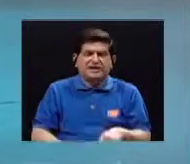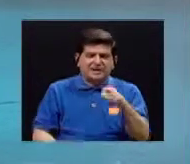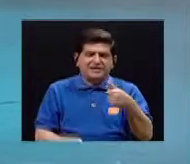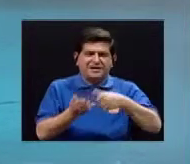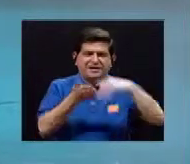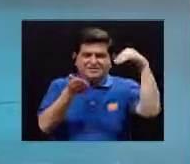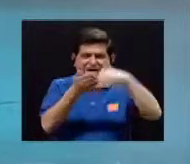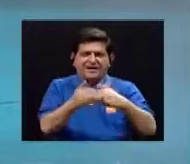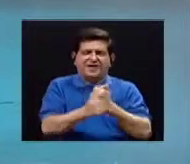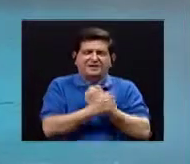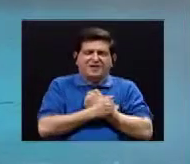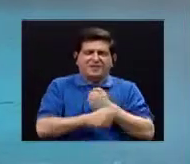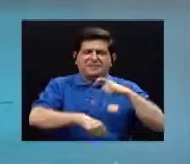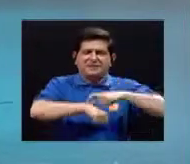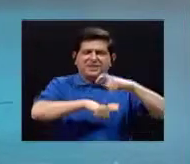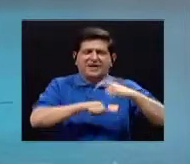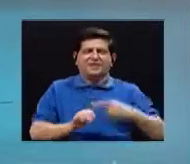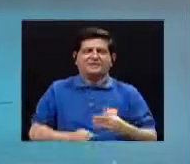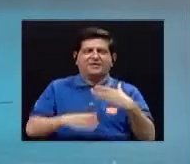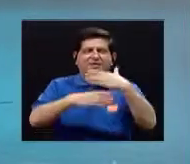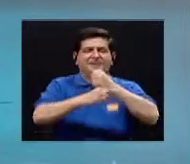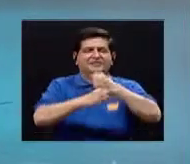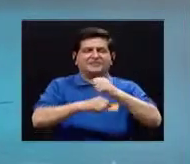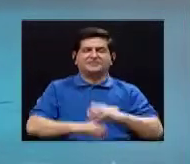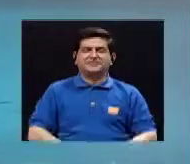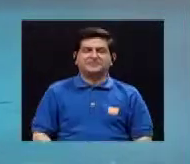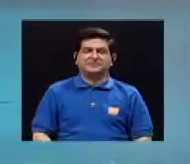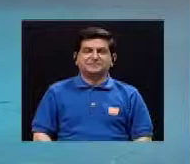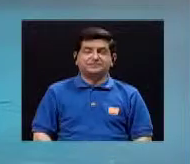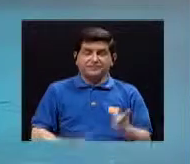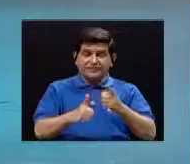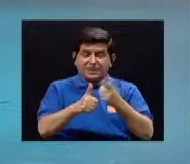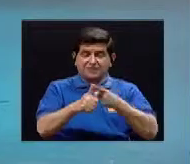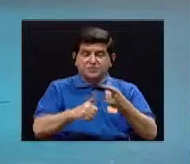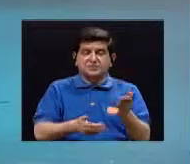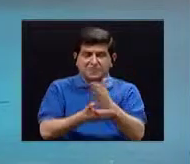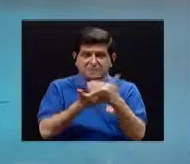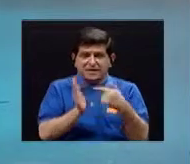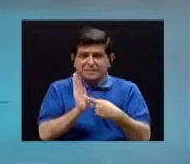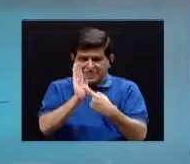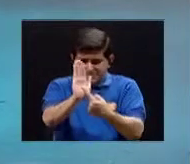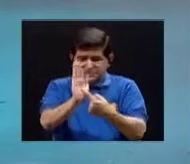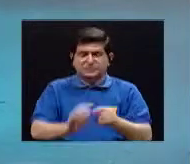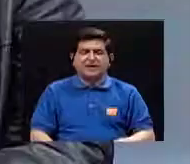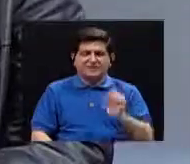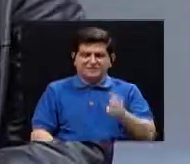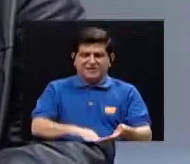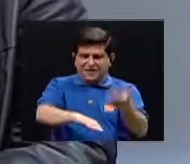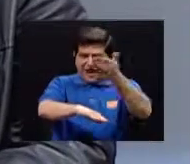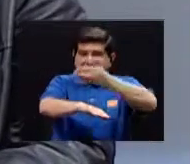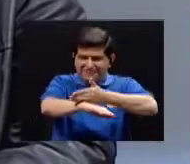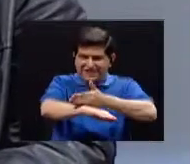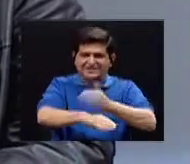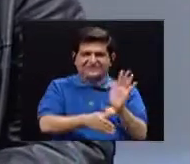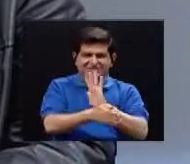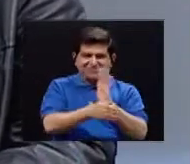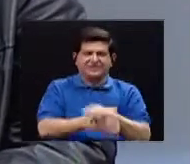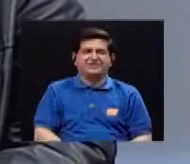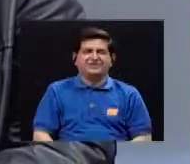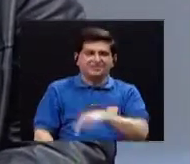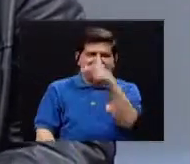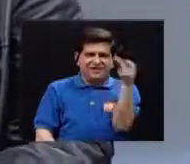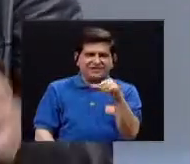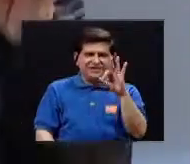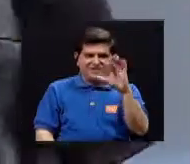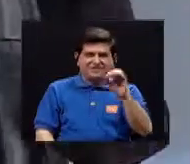esa carta de amor para esa época digamos del momento le damos el avance de la